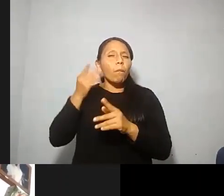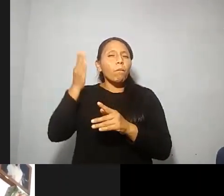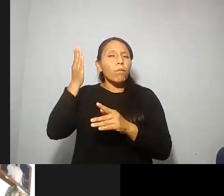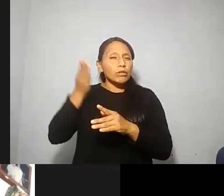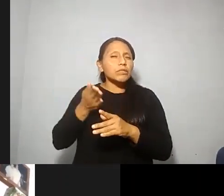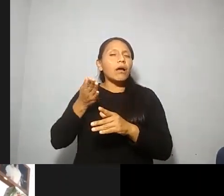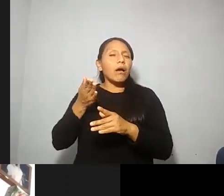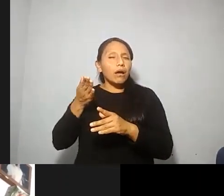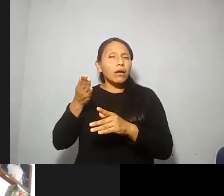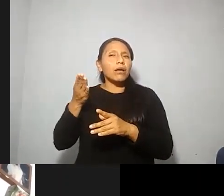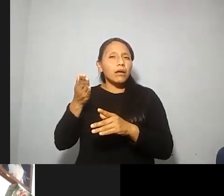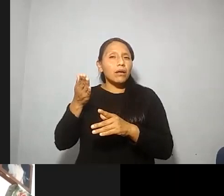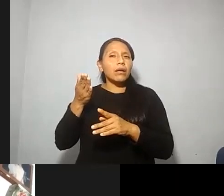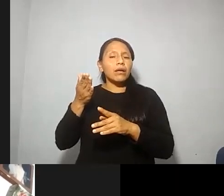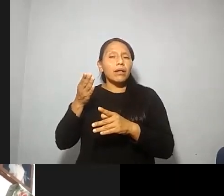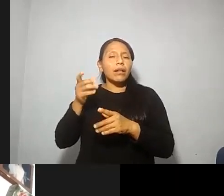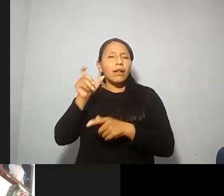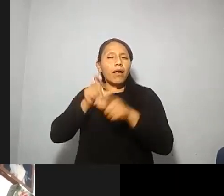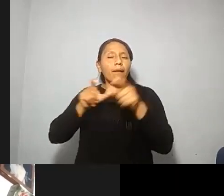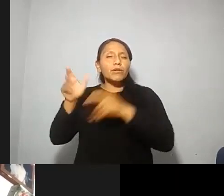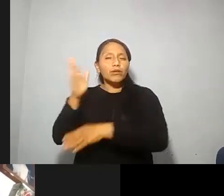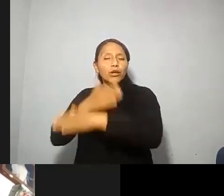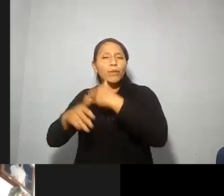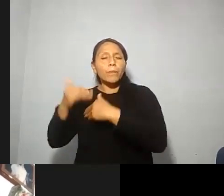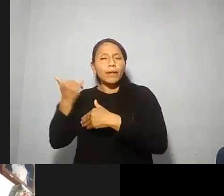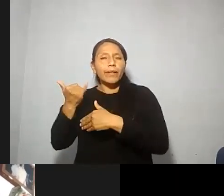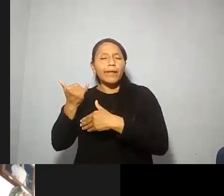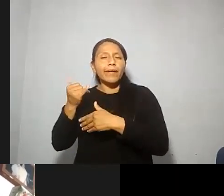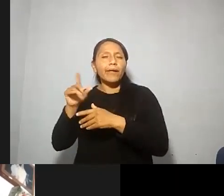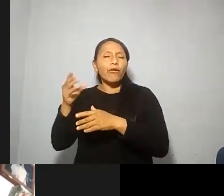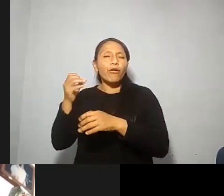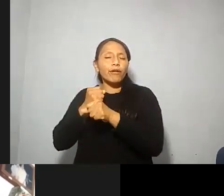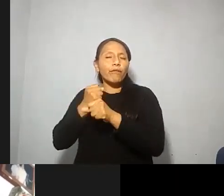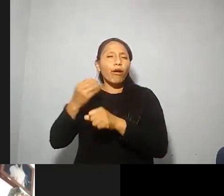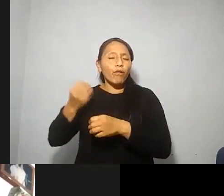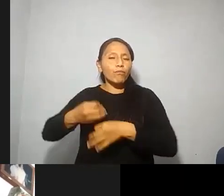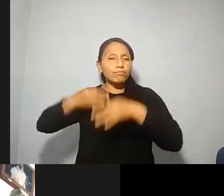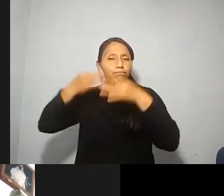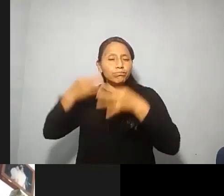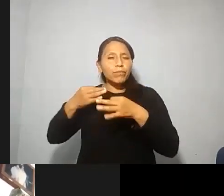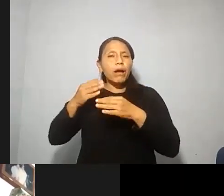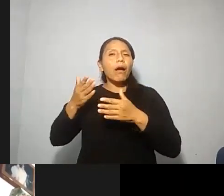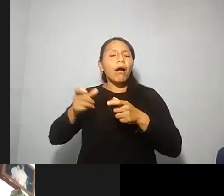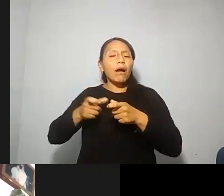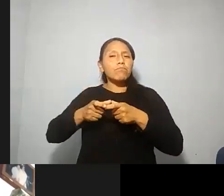el porcentaje de personas con discapacidad con empleo formal aumenta.